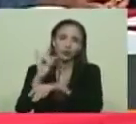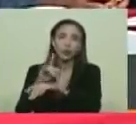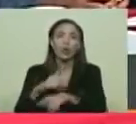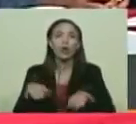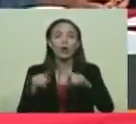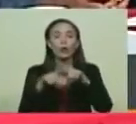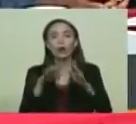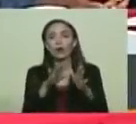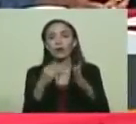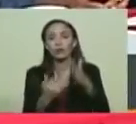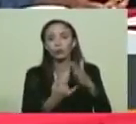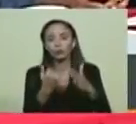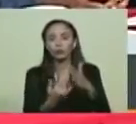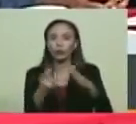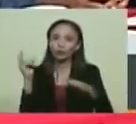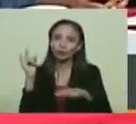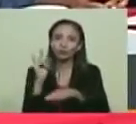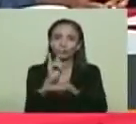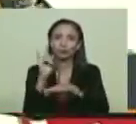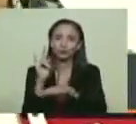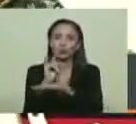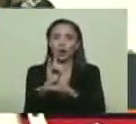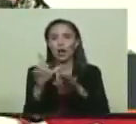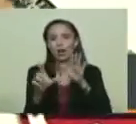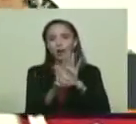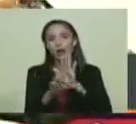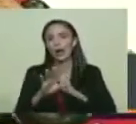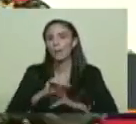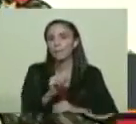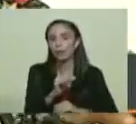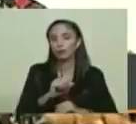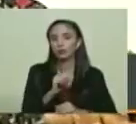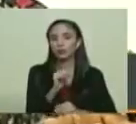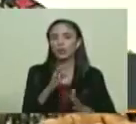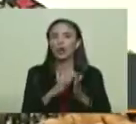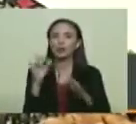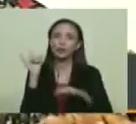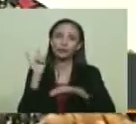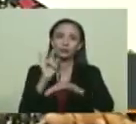institución encargada del cumplimiento de la ley, que es la policía.